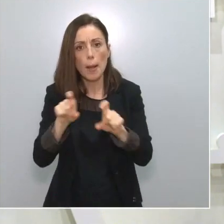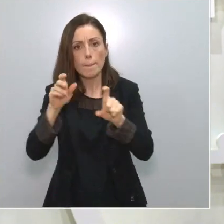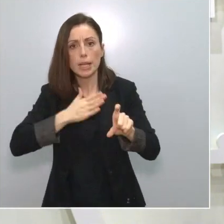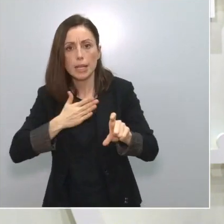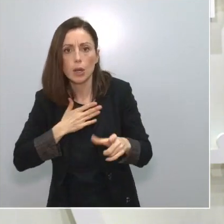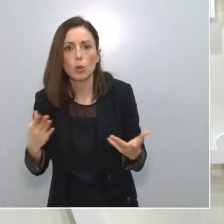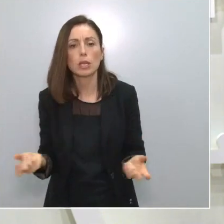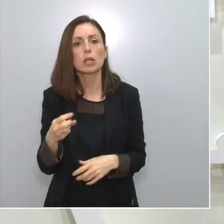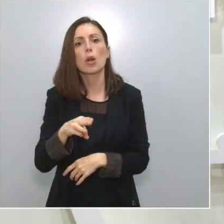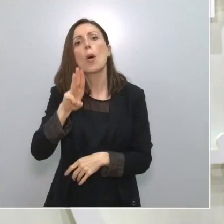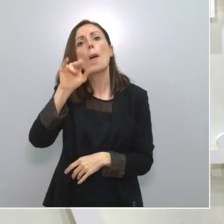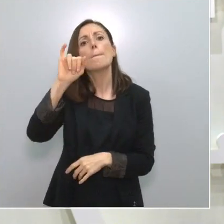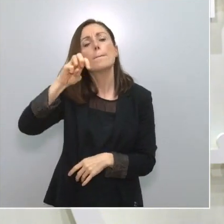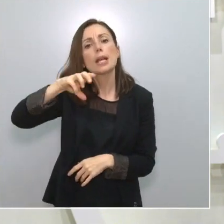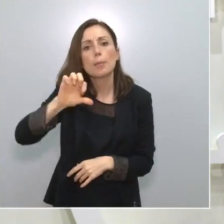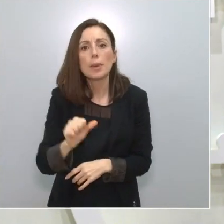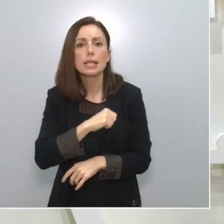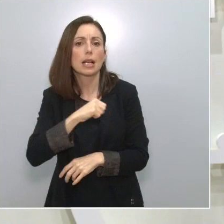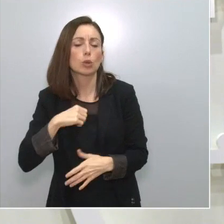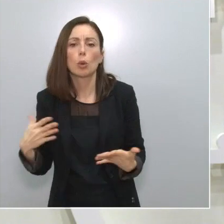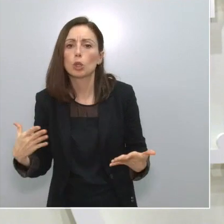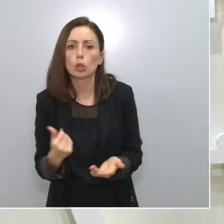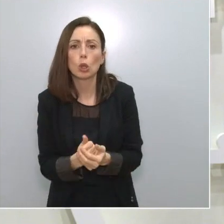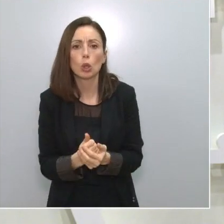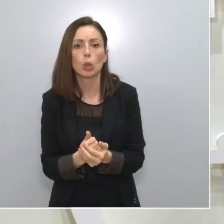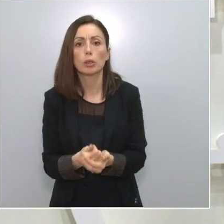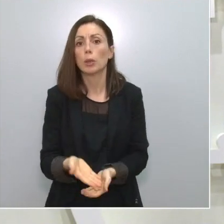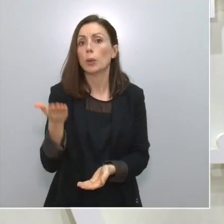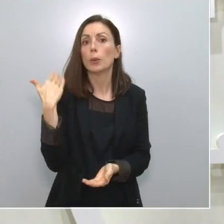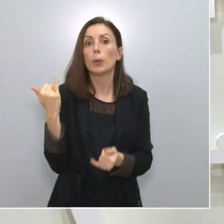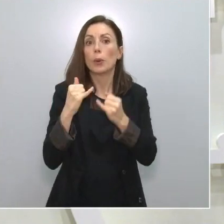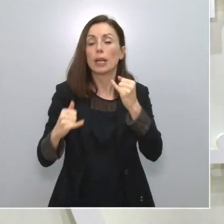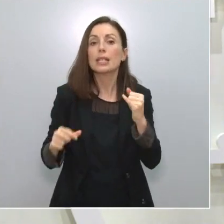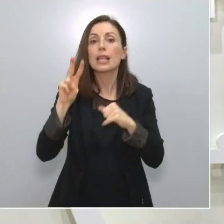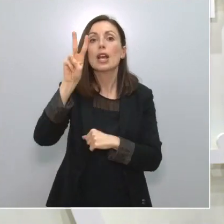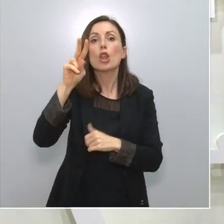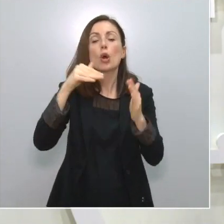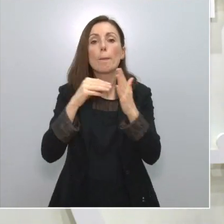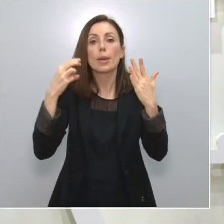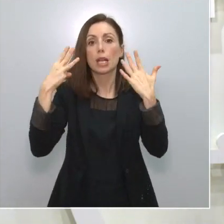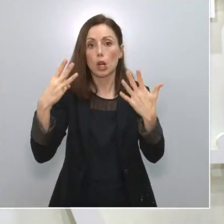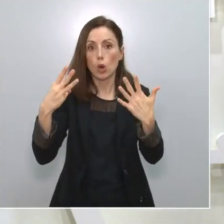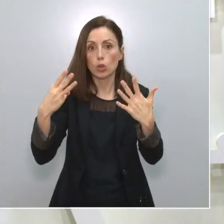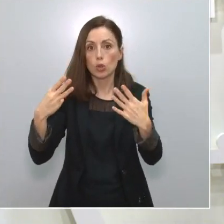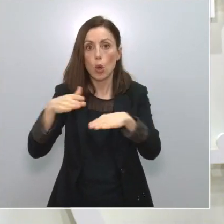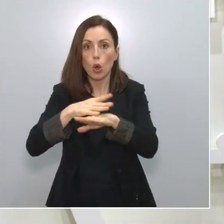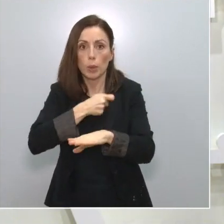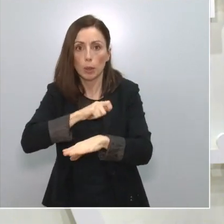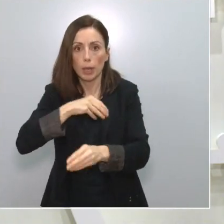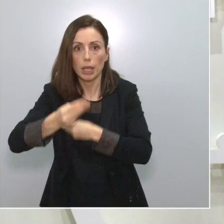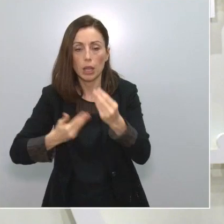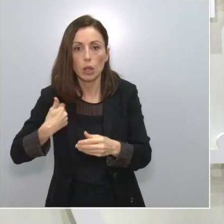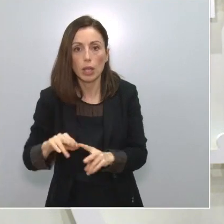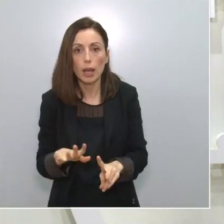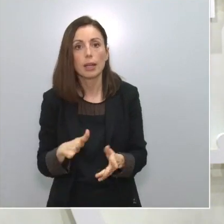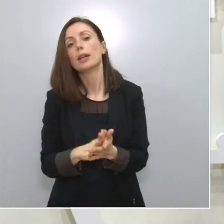para nuestros pymes, para nuestros autónomos, como ya hizo en su día, en la crisis de 2008, el Gobierno de la Nación con esos instrumentos nacionales, el Plan de